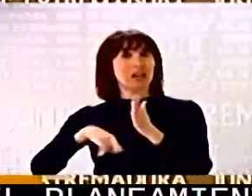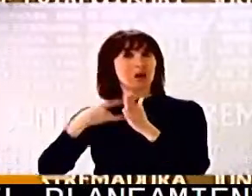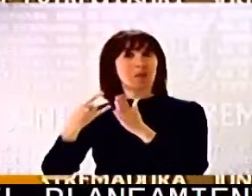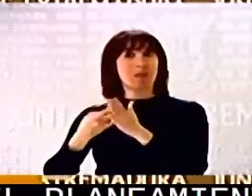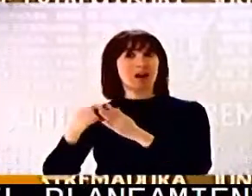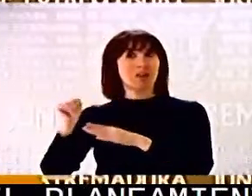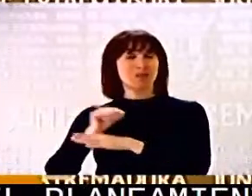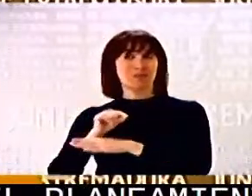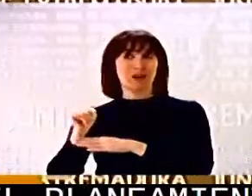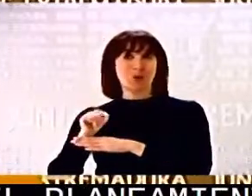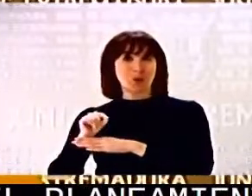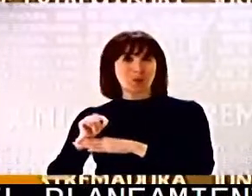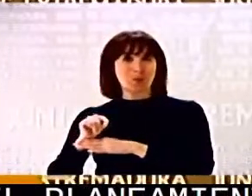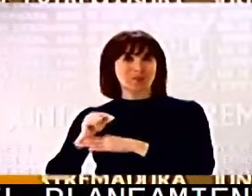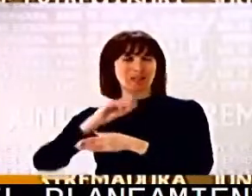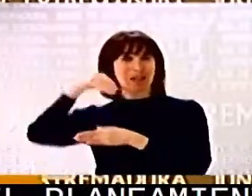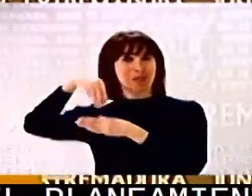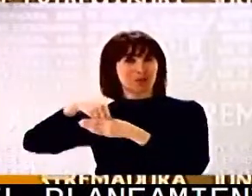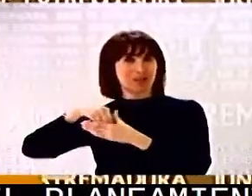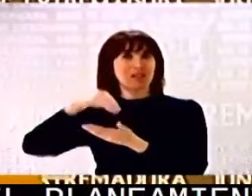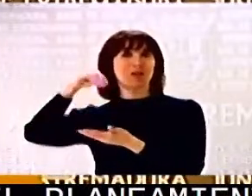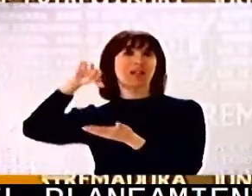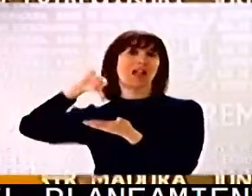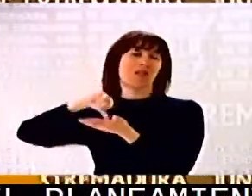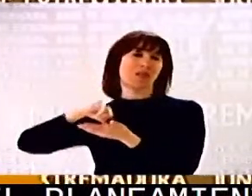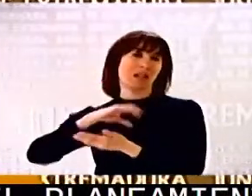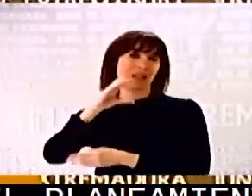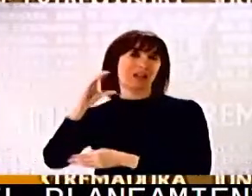de la ciudad de Cáceres en este caso.